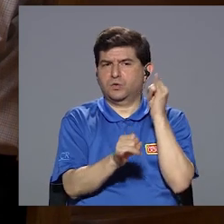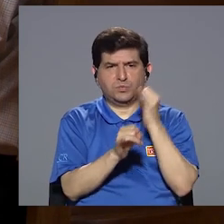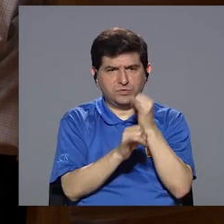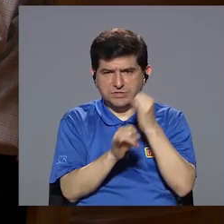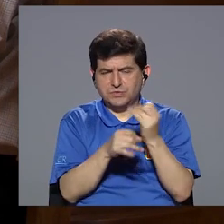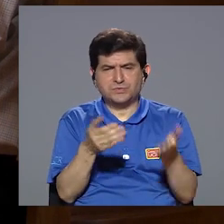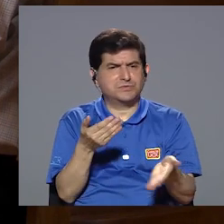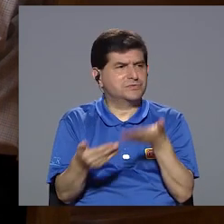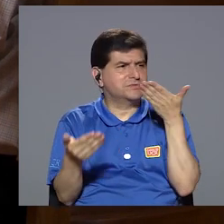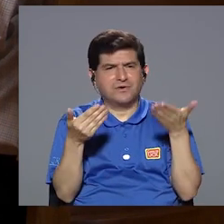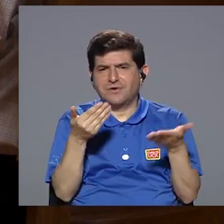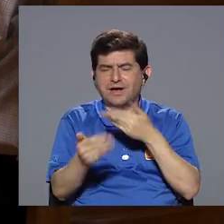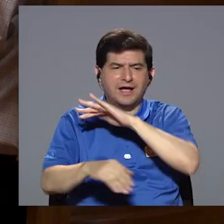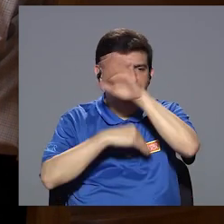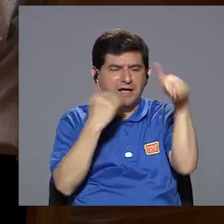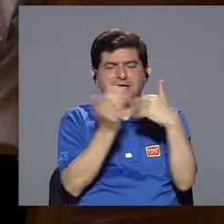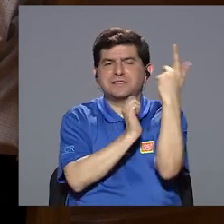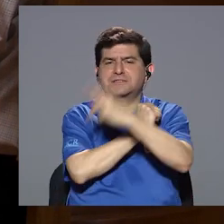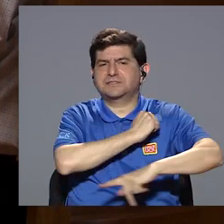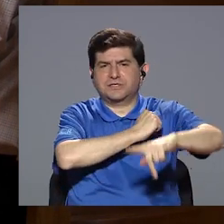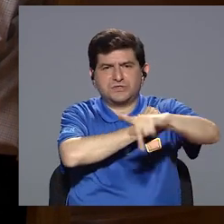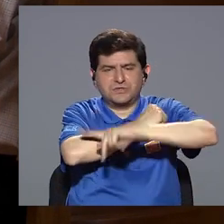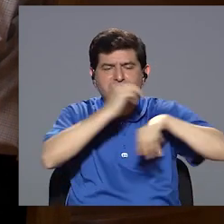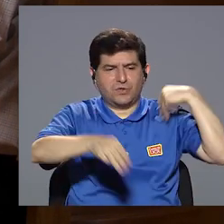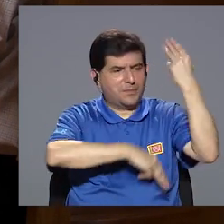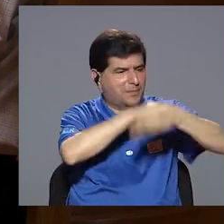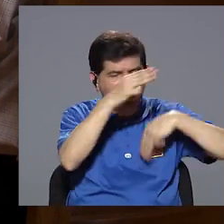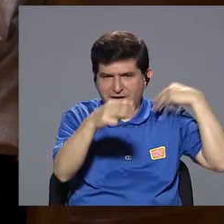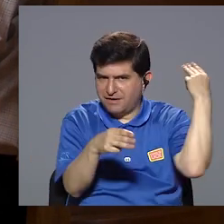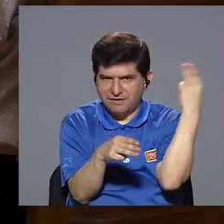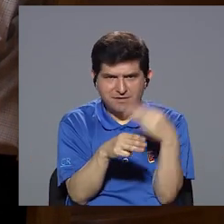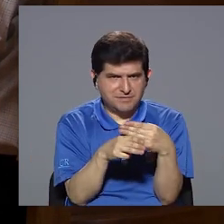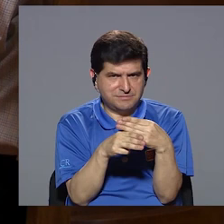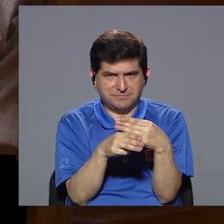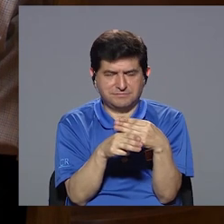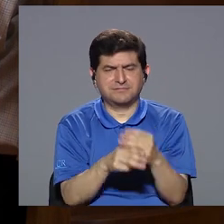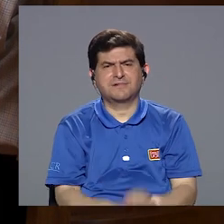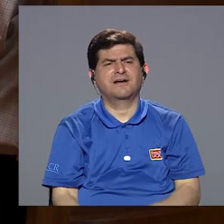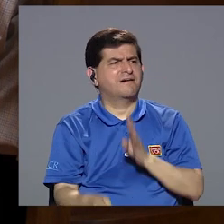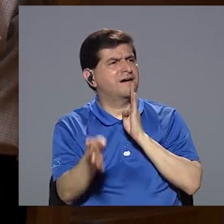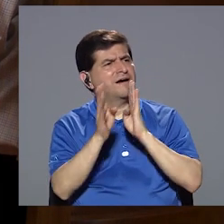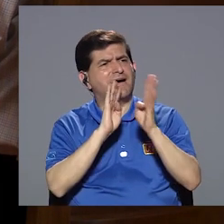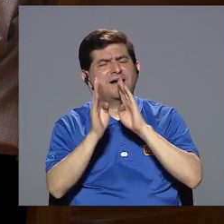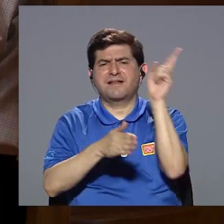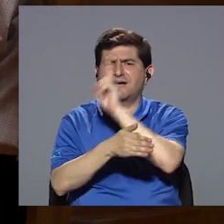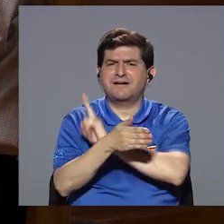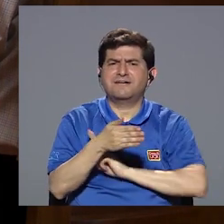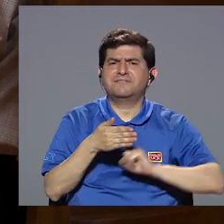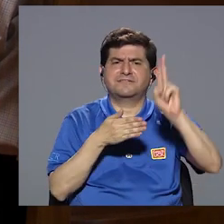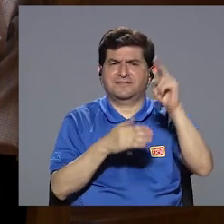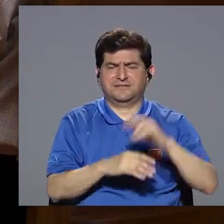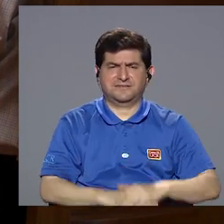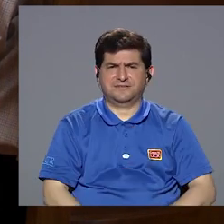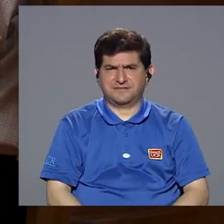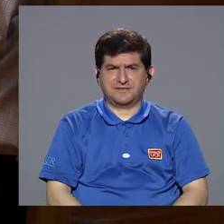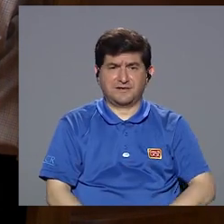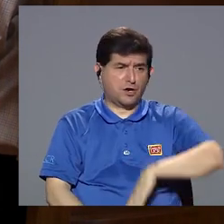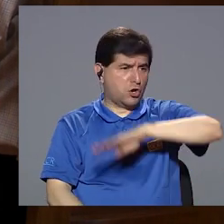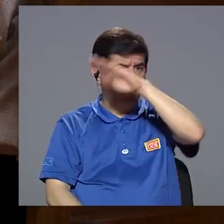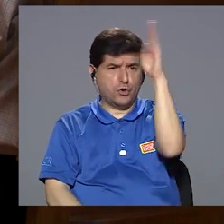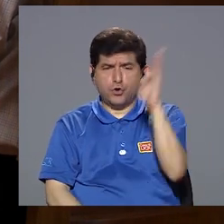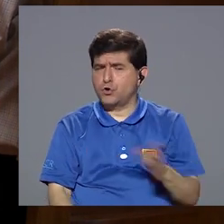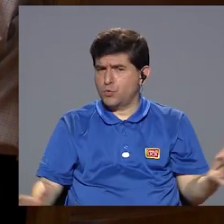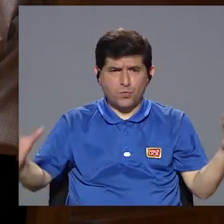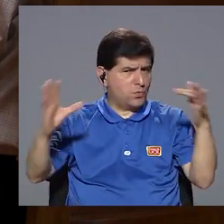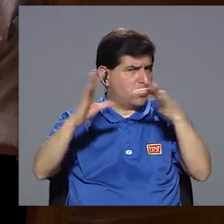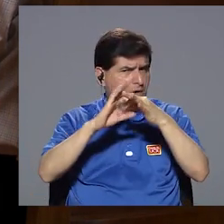institución prácticamente en todos los países del mundo cuando hablamos de universidad nunca